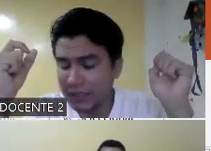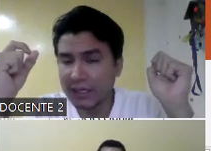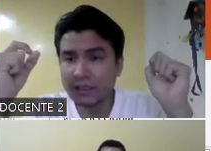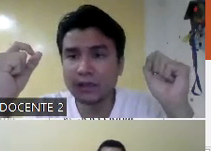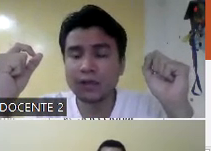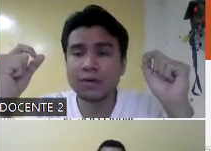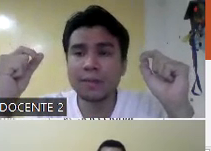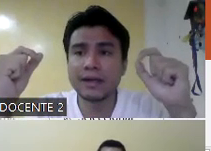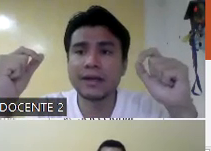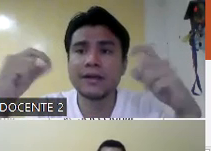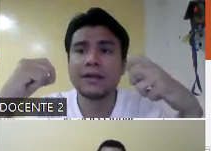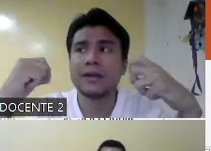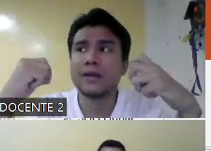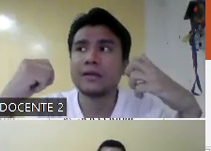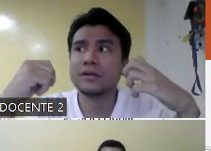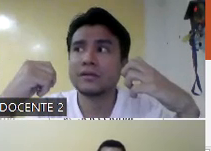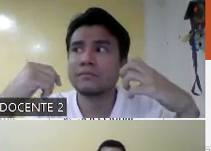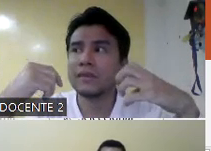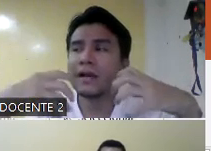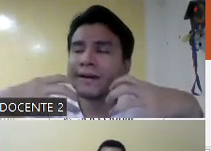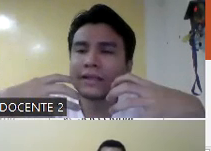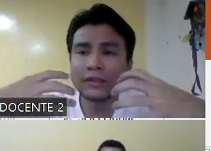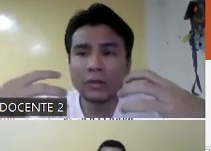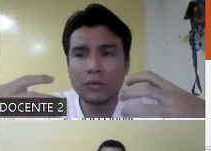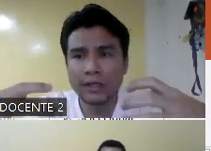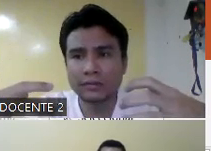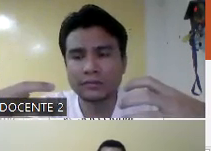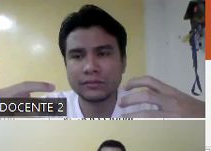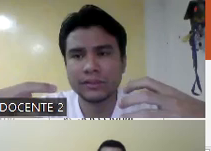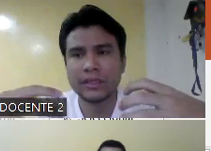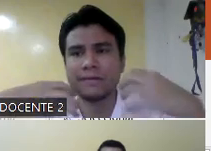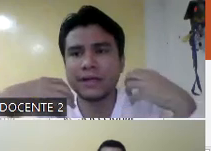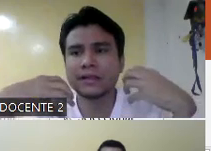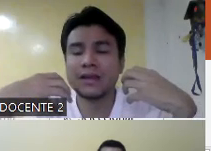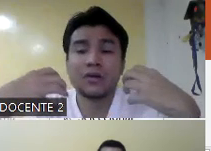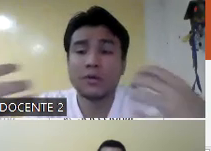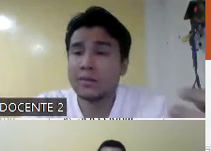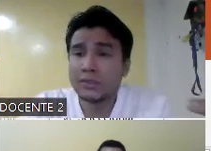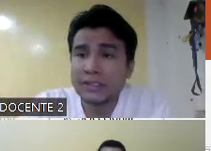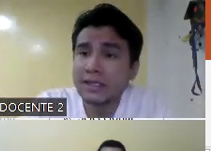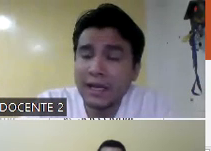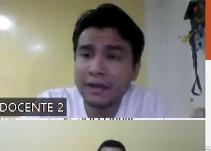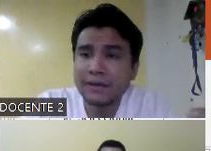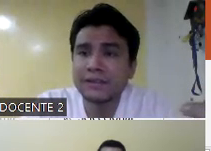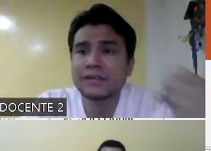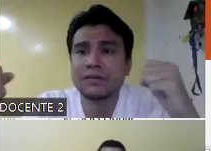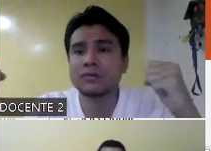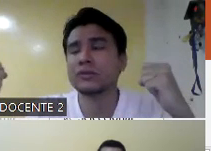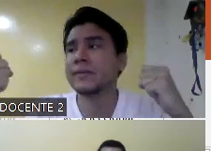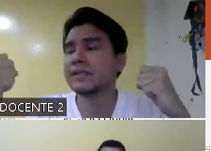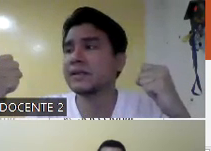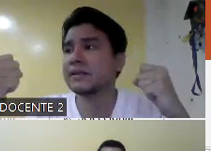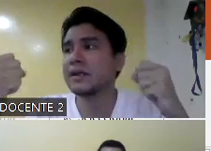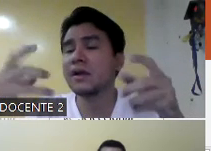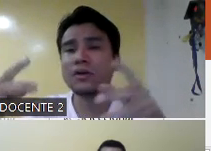lo deseo a nadie de ninguna manera. El ver tanto muerto, el ver que no podíamos hacer nada a veces con